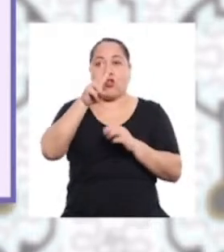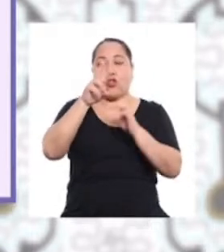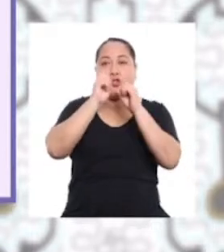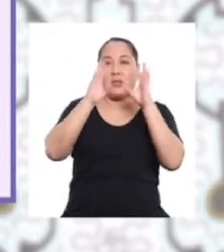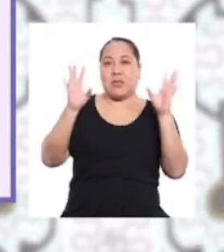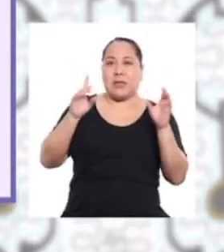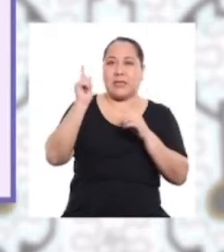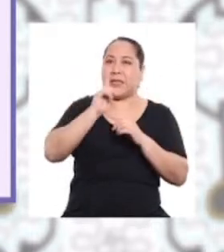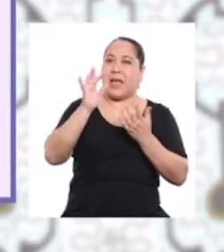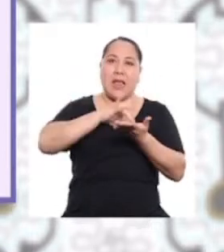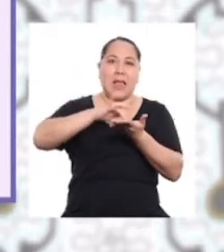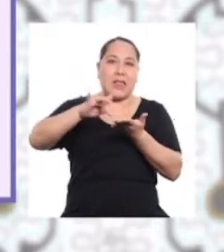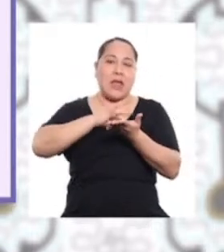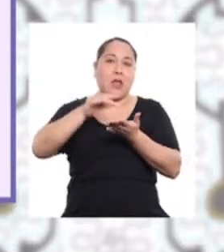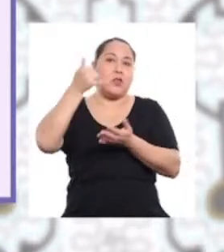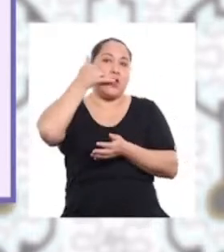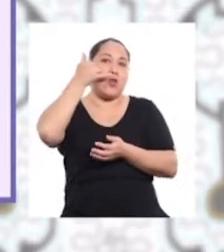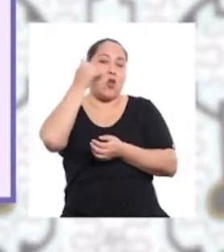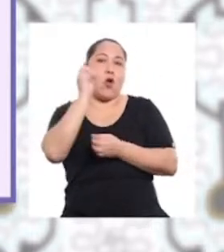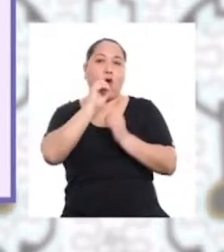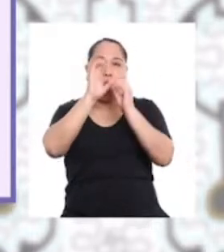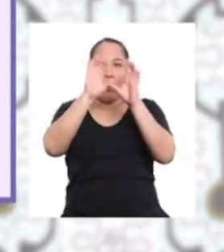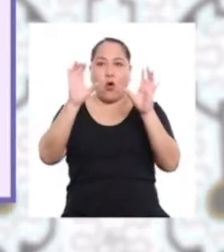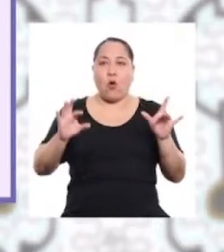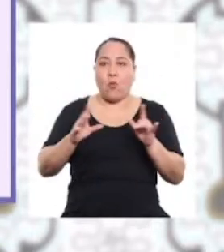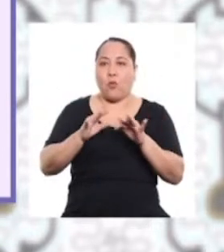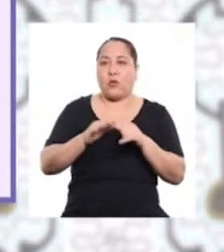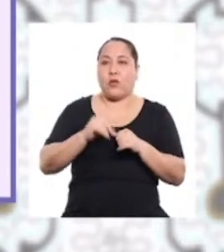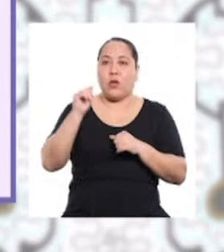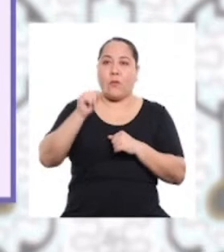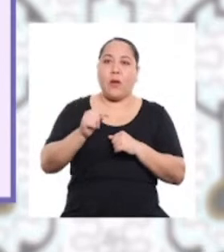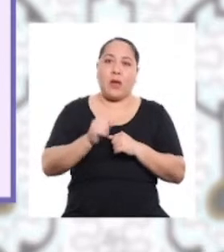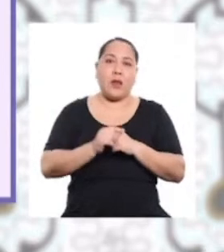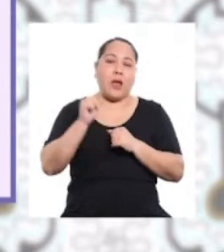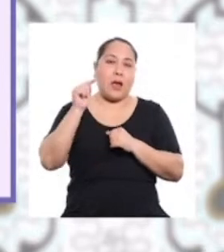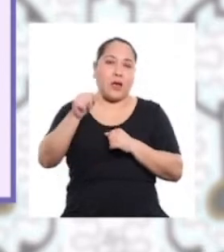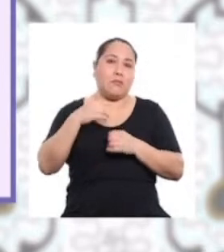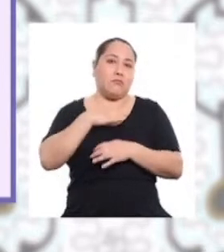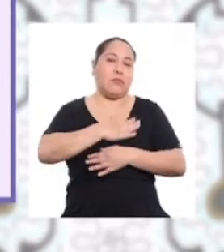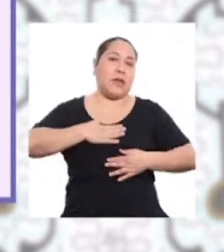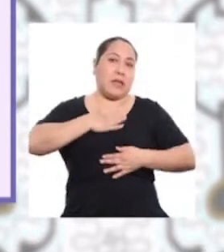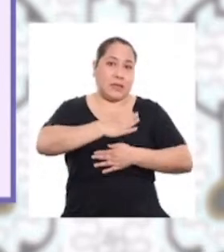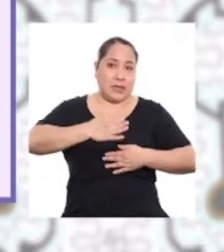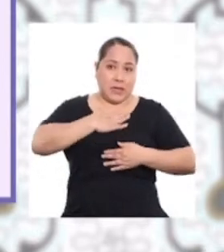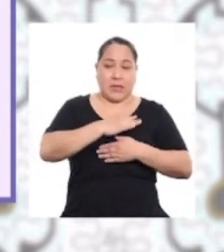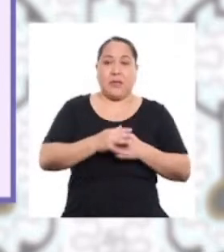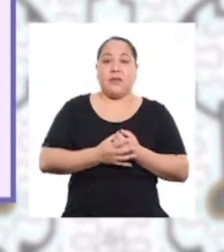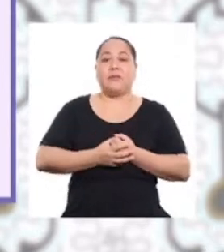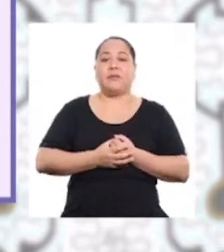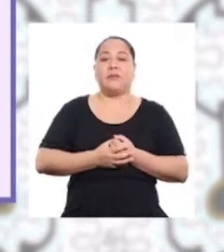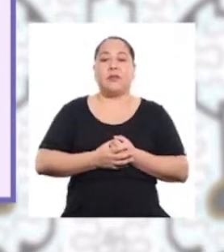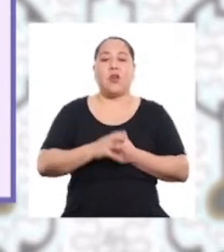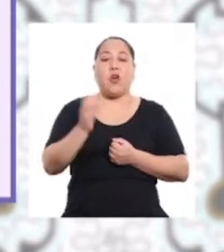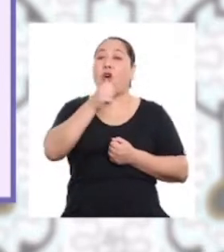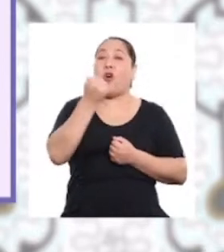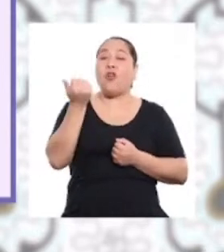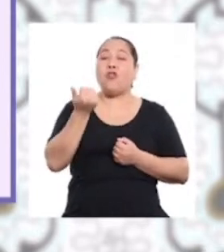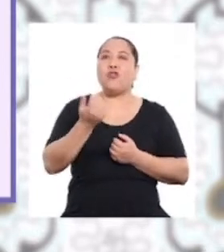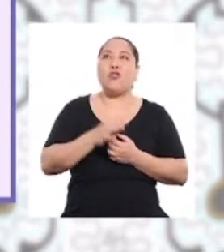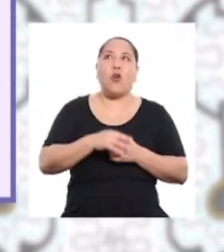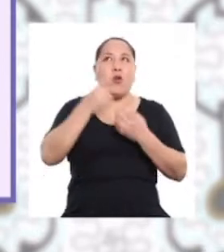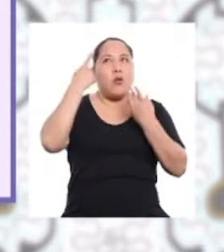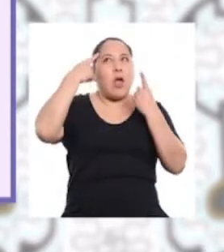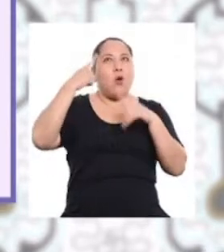ser 2 días sin tablet, celular o computadora para fines recreativos. Otro acuerdo